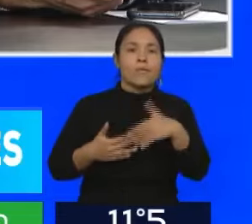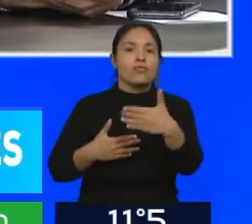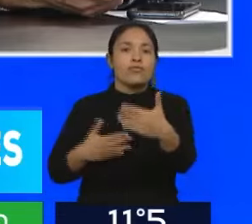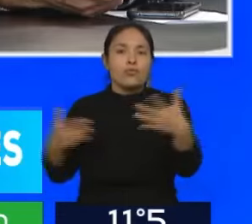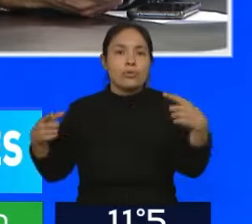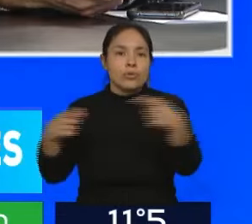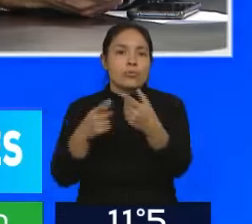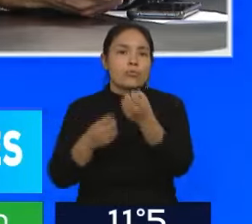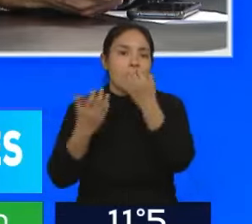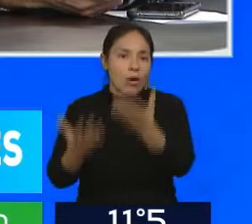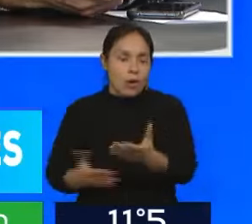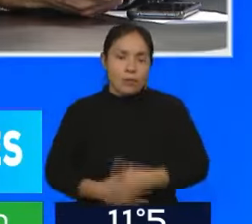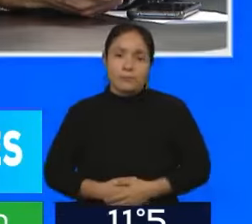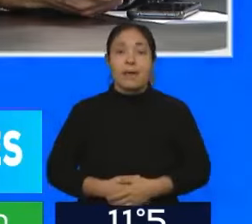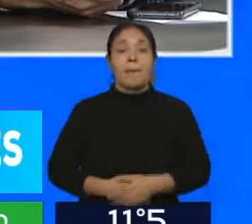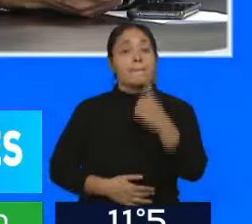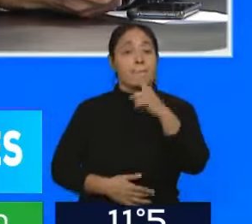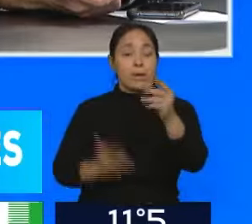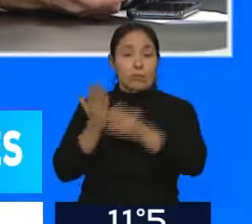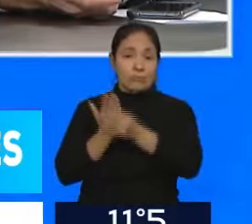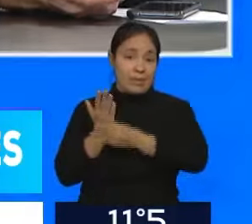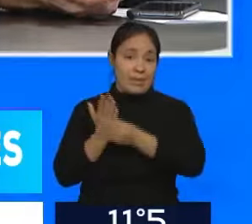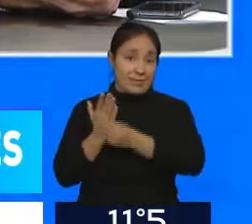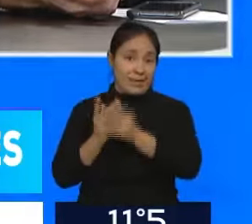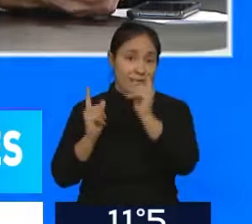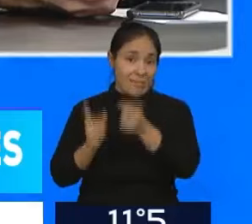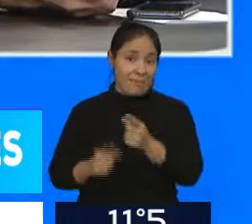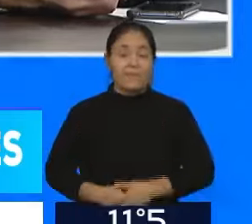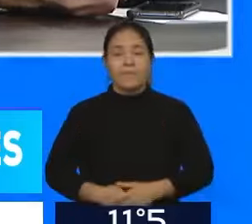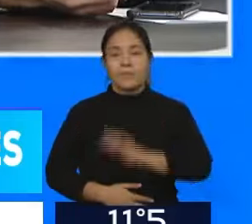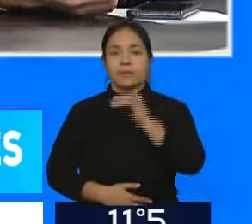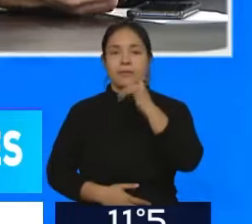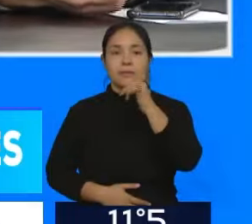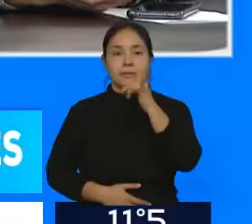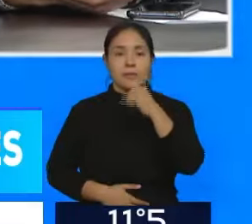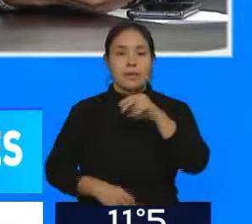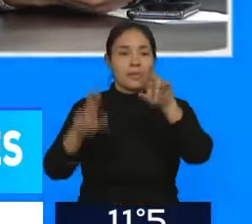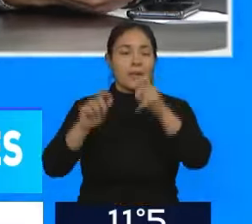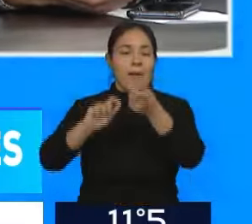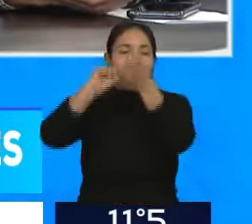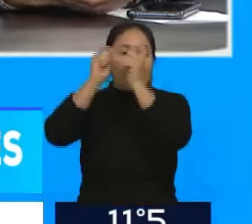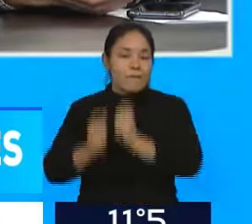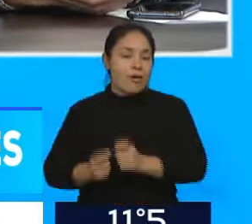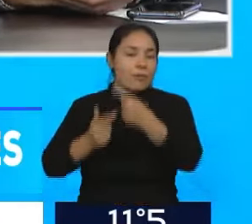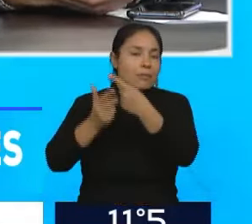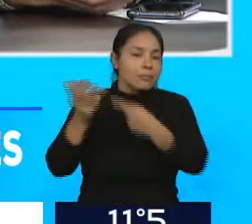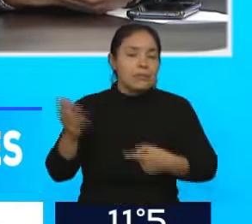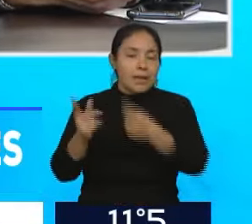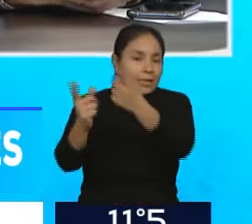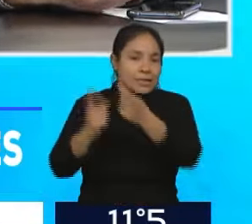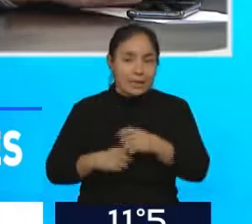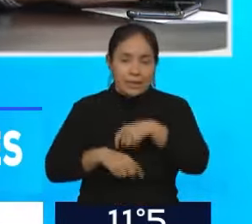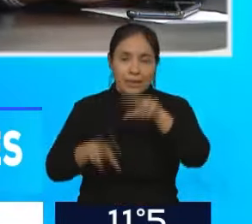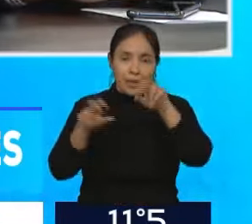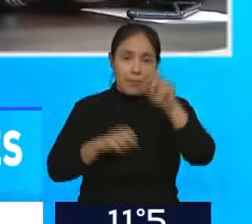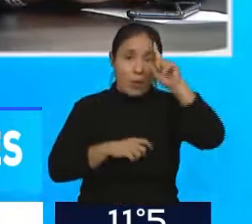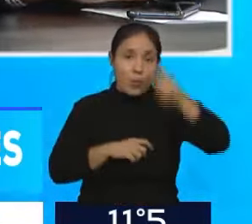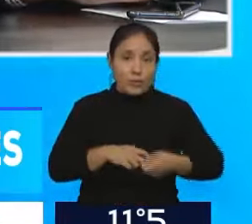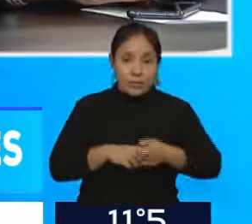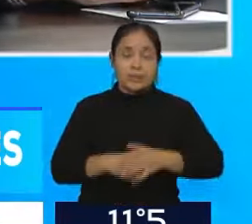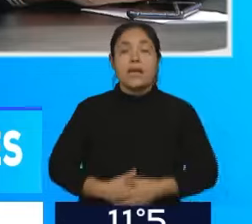quién la administra, precisamente. Sí, sobre todo hablando de las reformas y las necesidades en la parte judicial tal vez